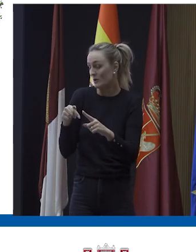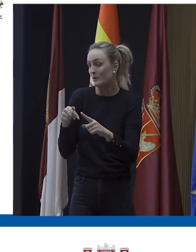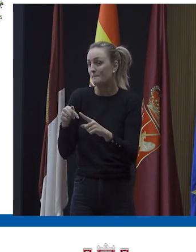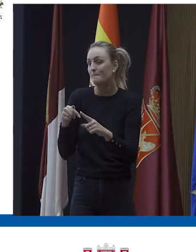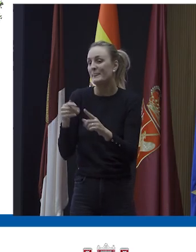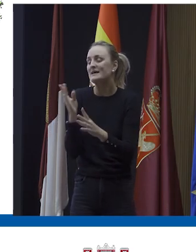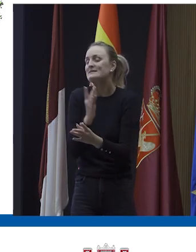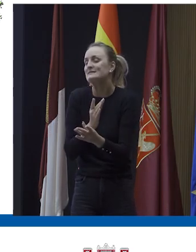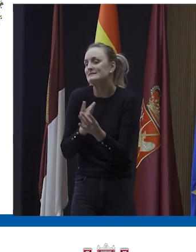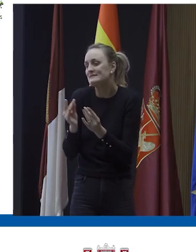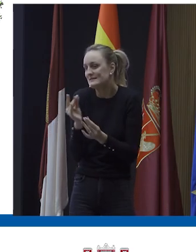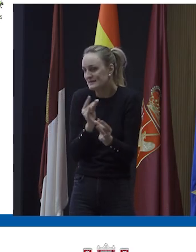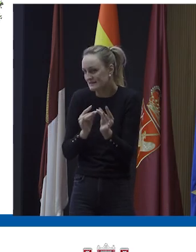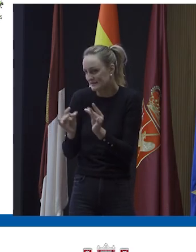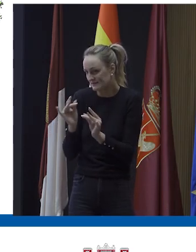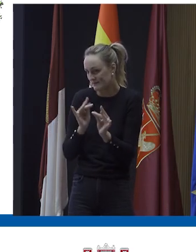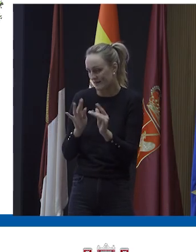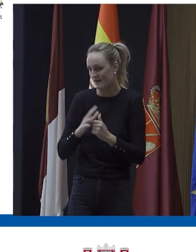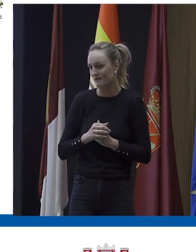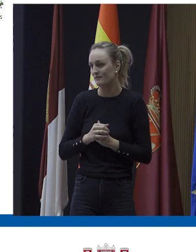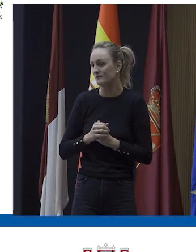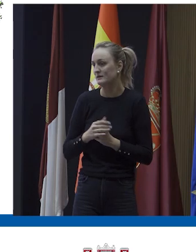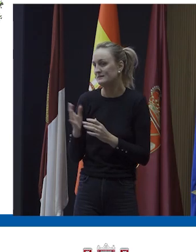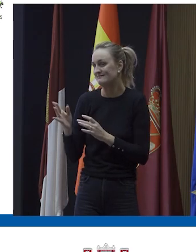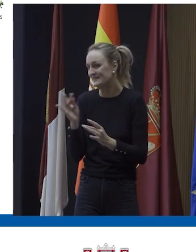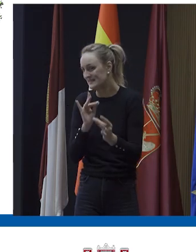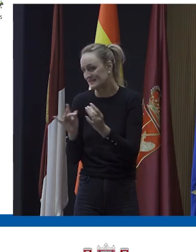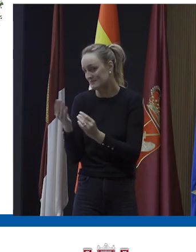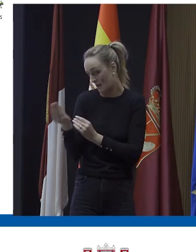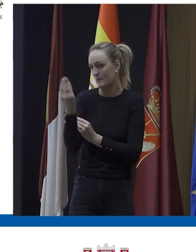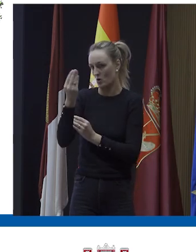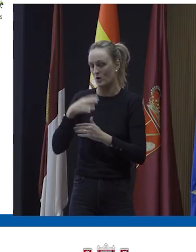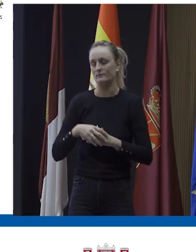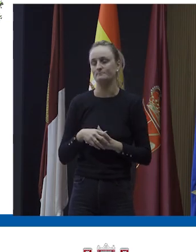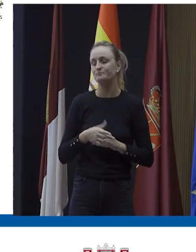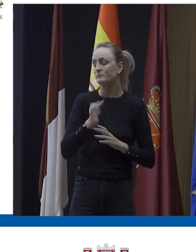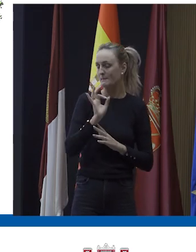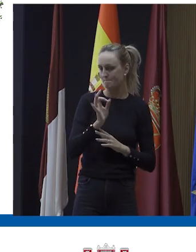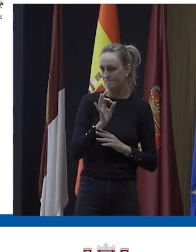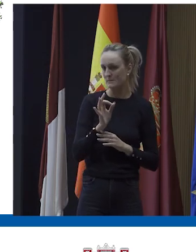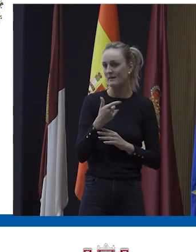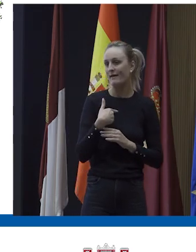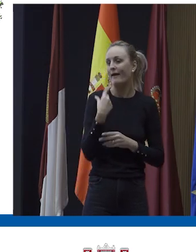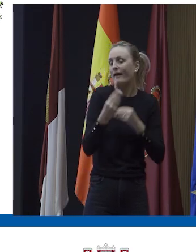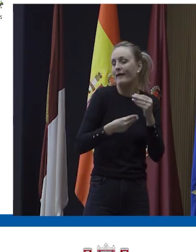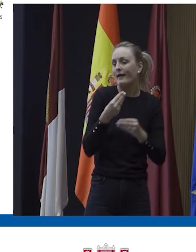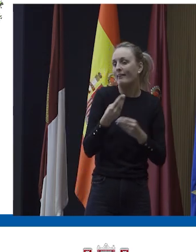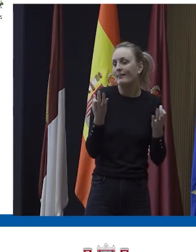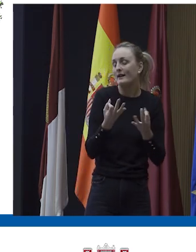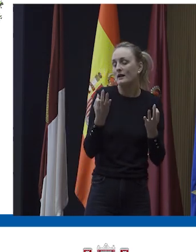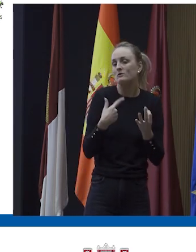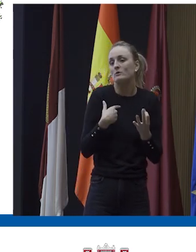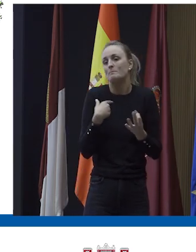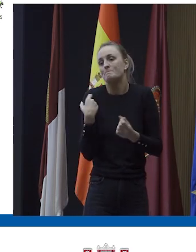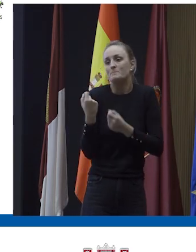La sensibilidad, ¿vale? La sensibilidad y todo eso lo mejora. Es verdad que bueno, pues hay que hacerlo con cierta